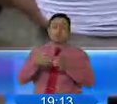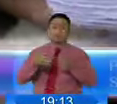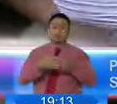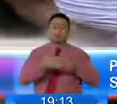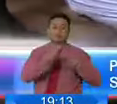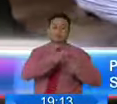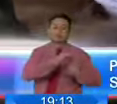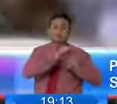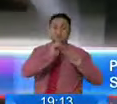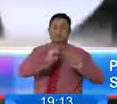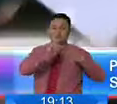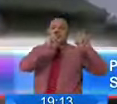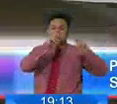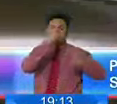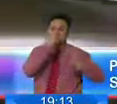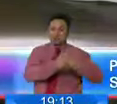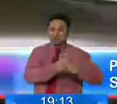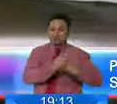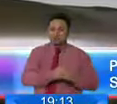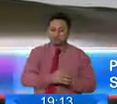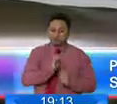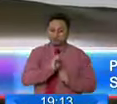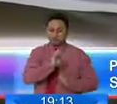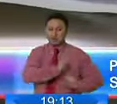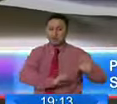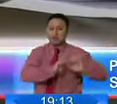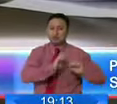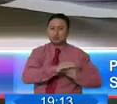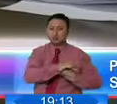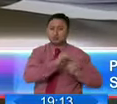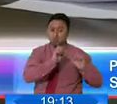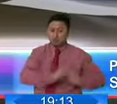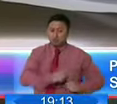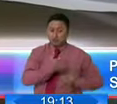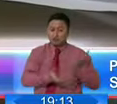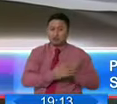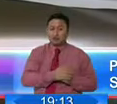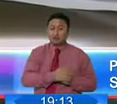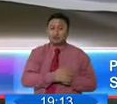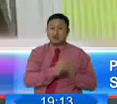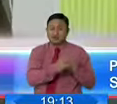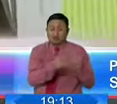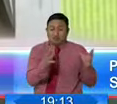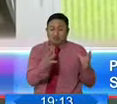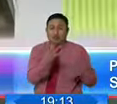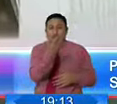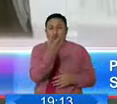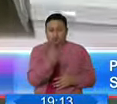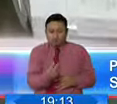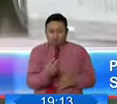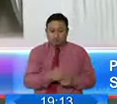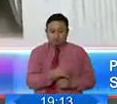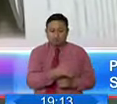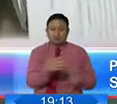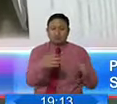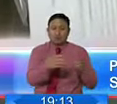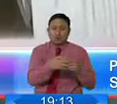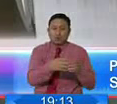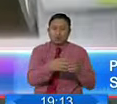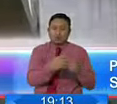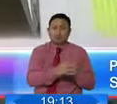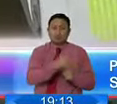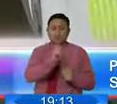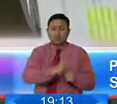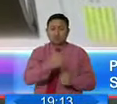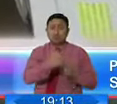para analizar temas específicos, se hará una evaluación para ver la posibilidad de reducir sus integrantes, pues estas comisiones también han